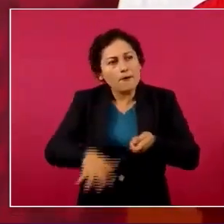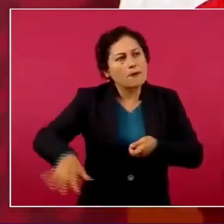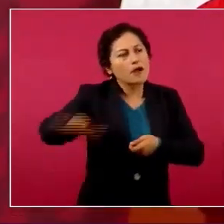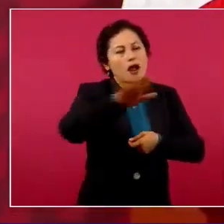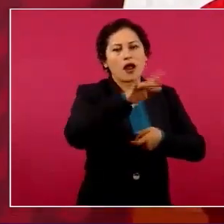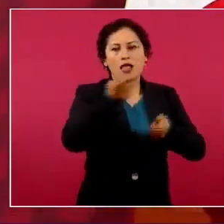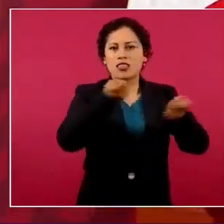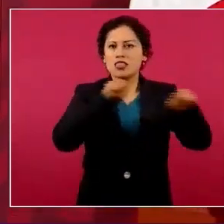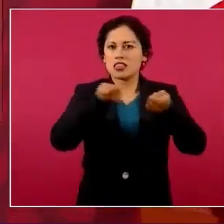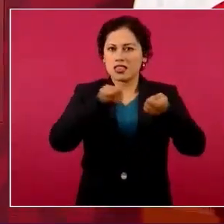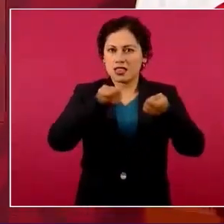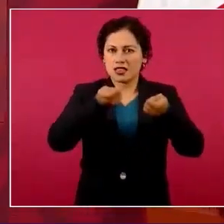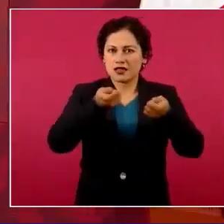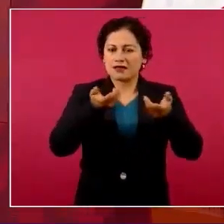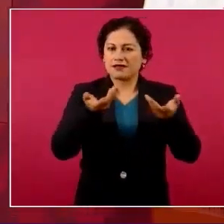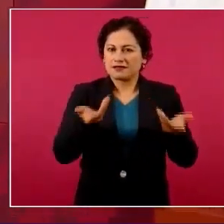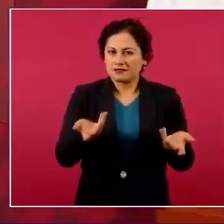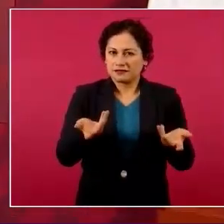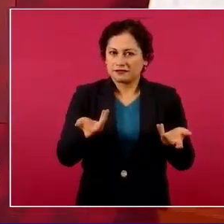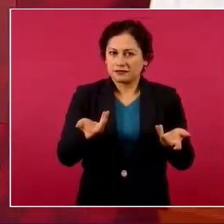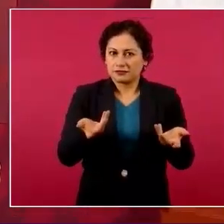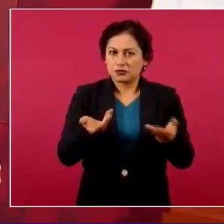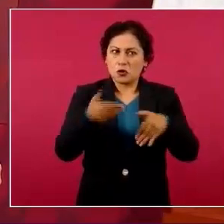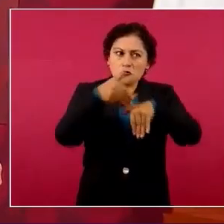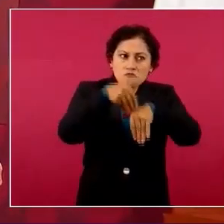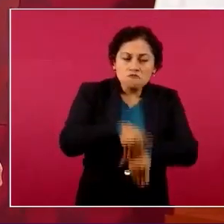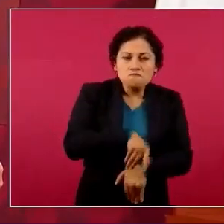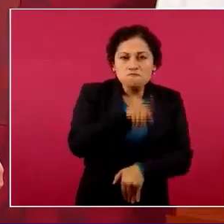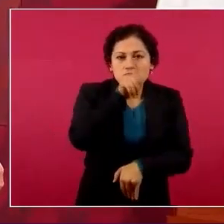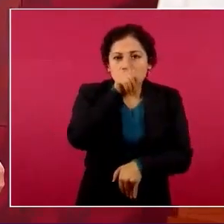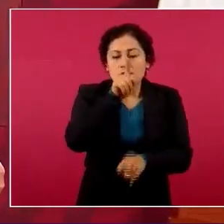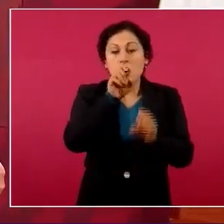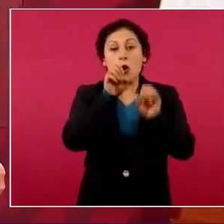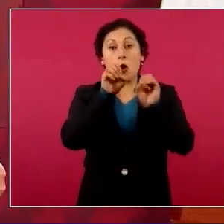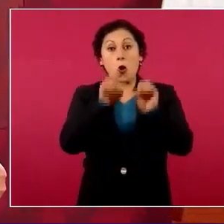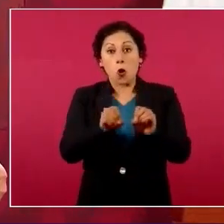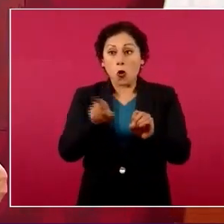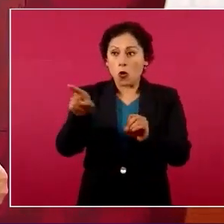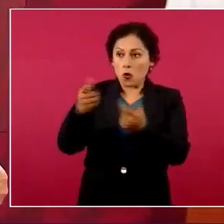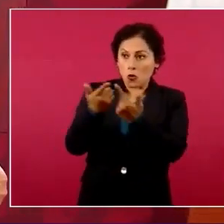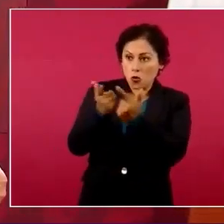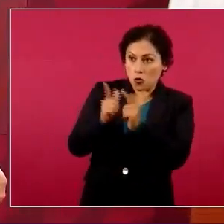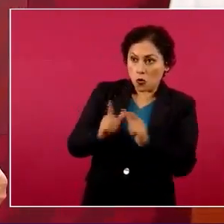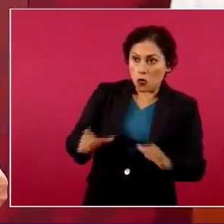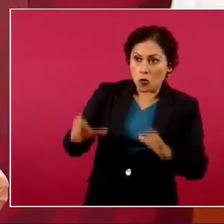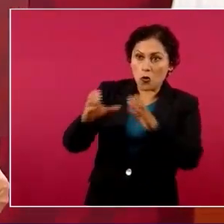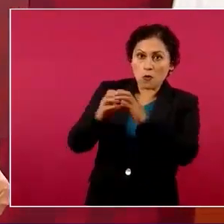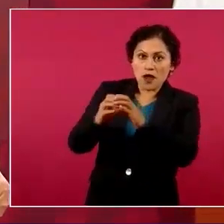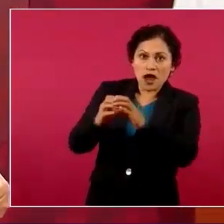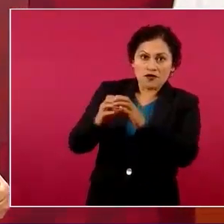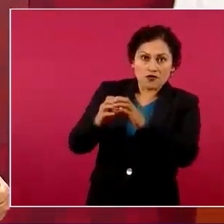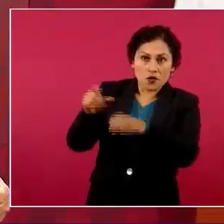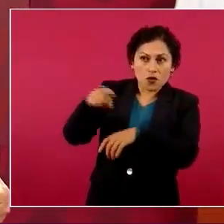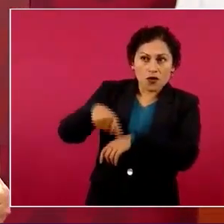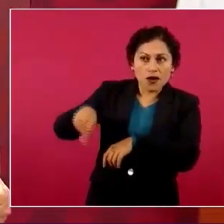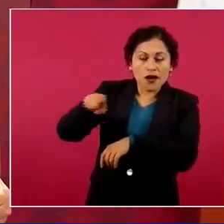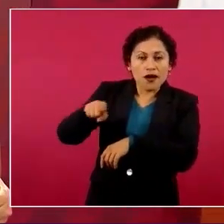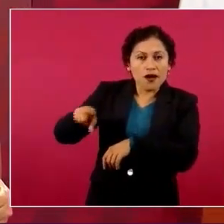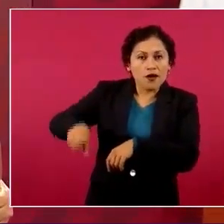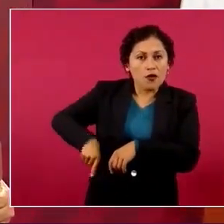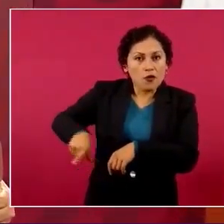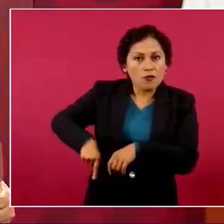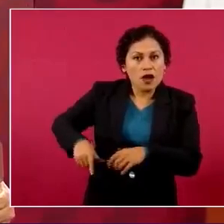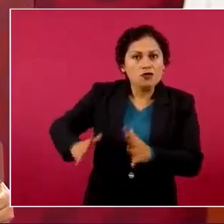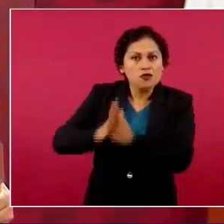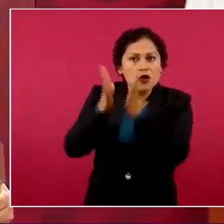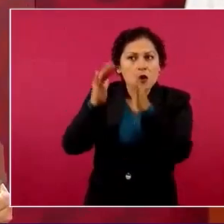o destruir a un gobierno democrático? Lo que hicieron con Madero, un